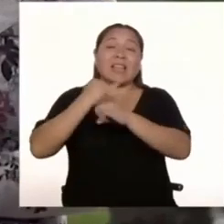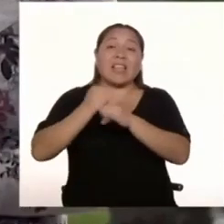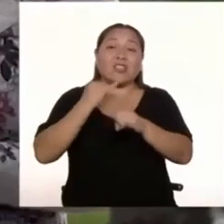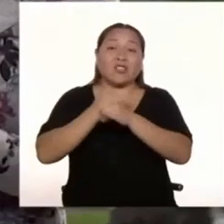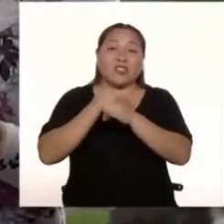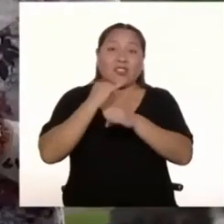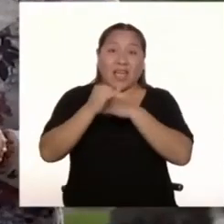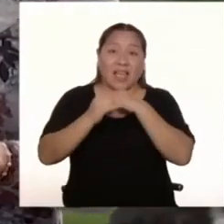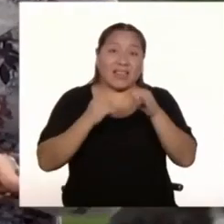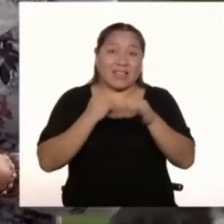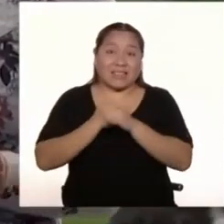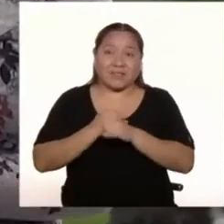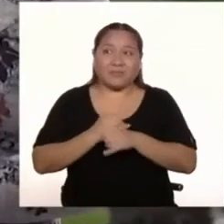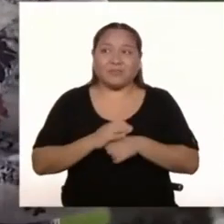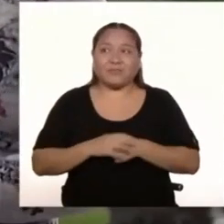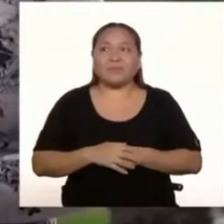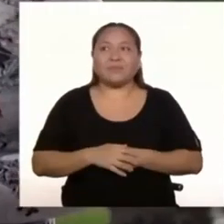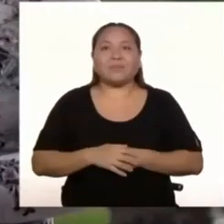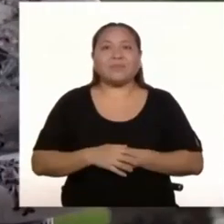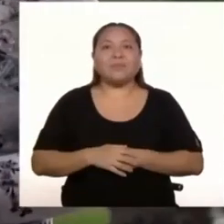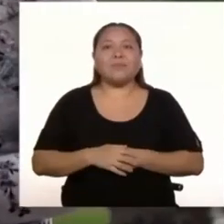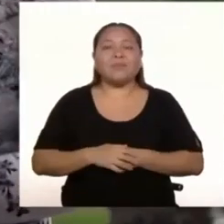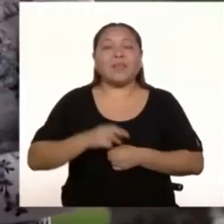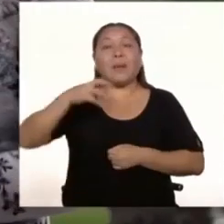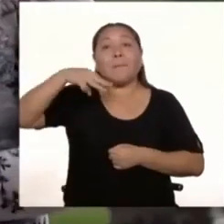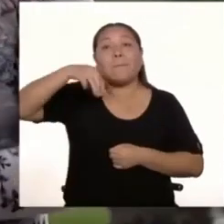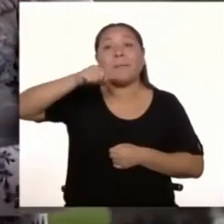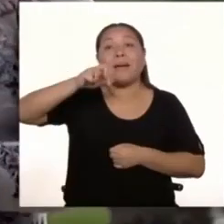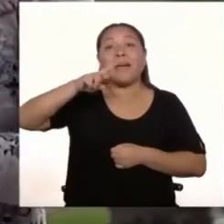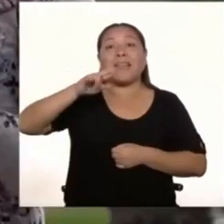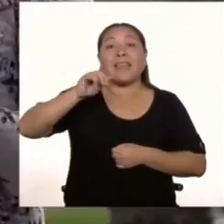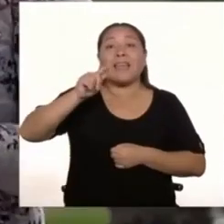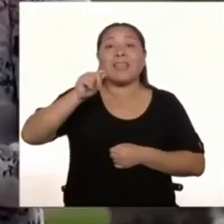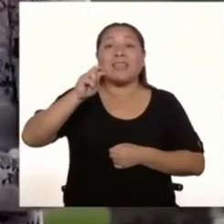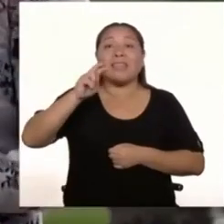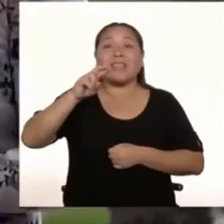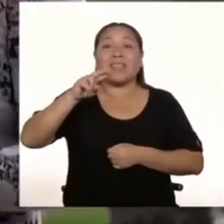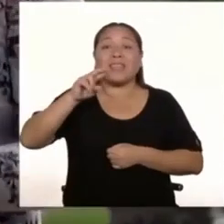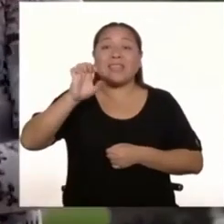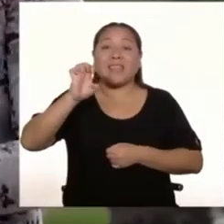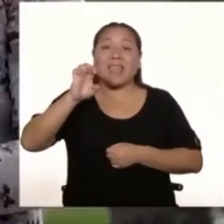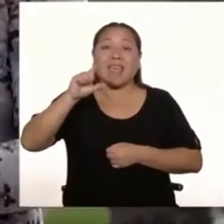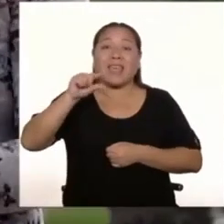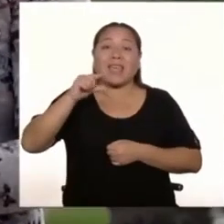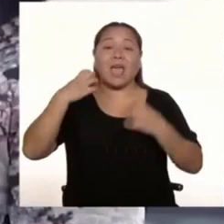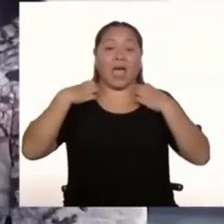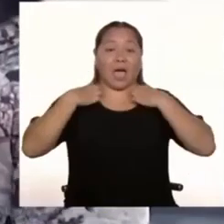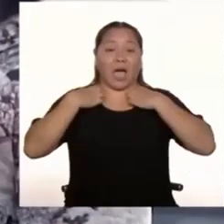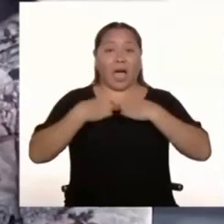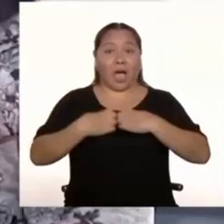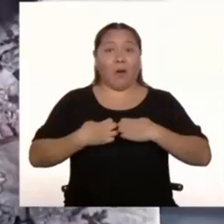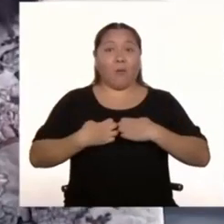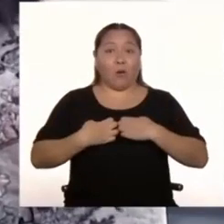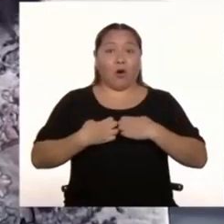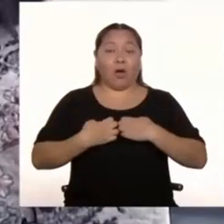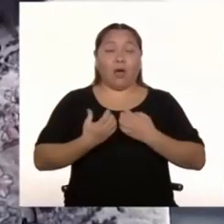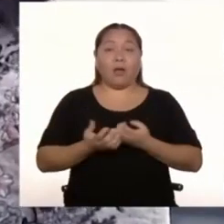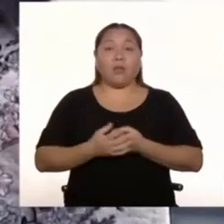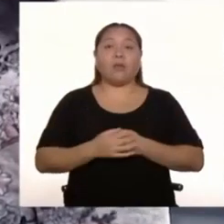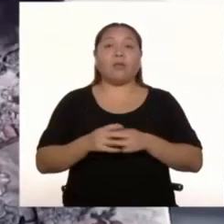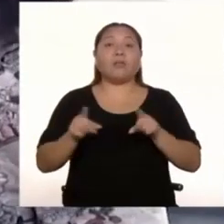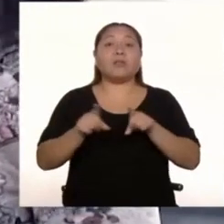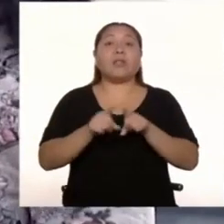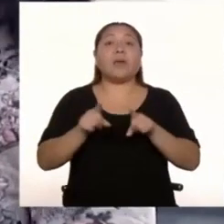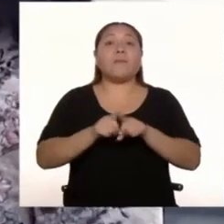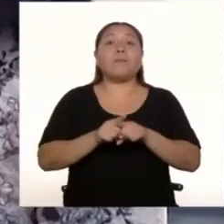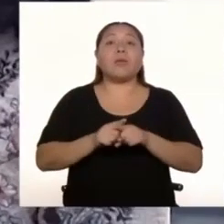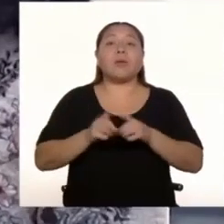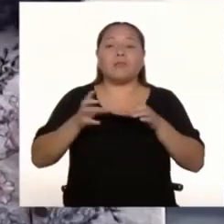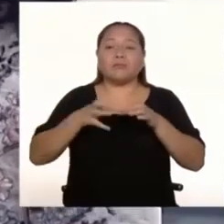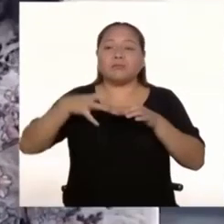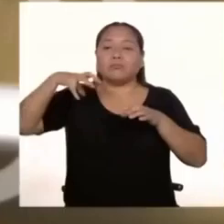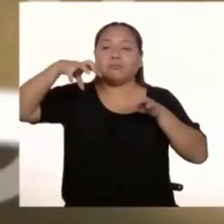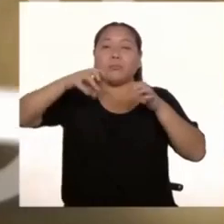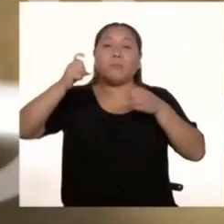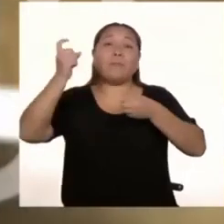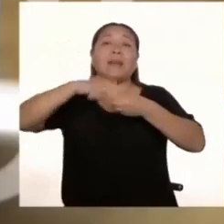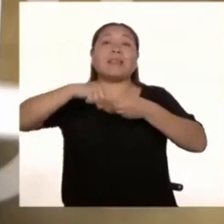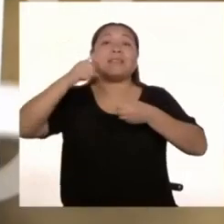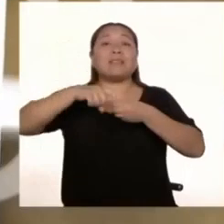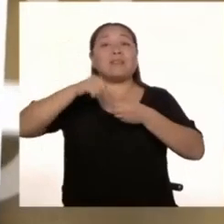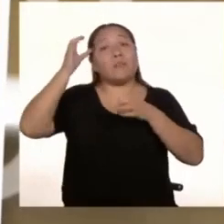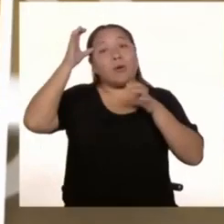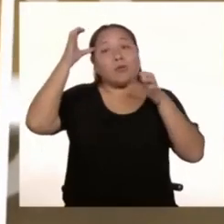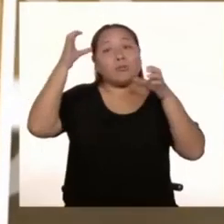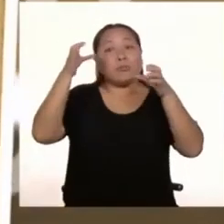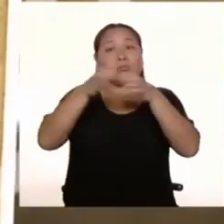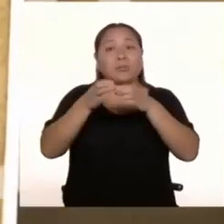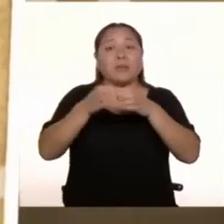Tenemos a Francisco Javier Mariátegui, que fue abogado, que fue además diputado, ha sido miembro del Ejecutivo y también